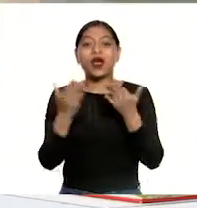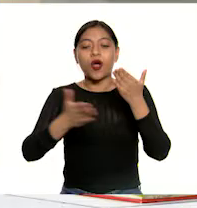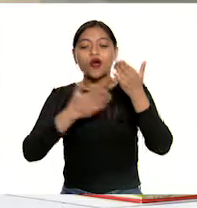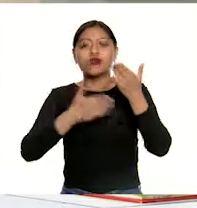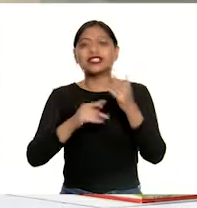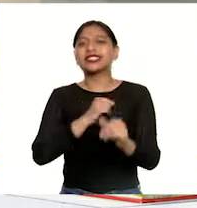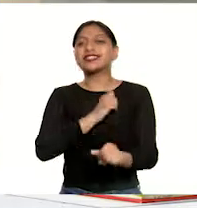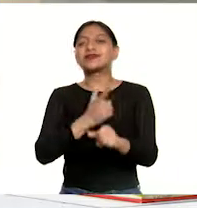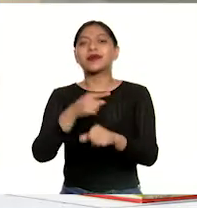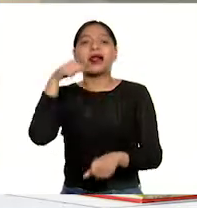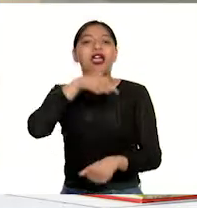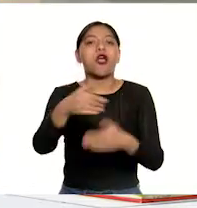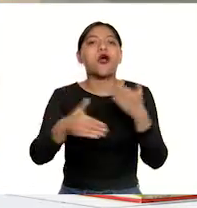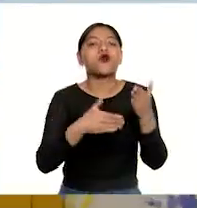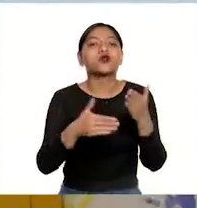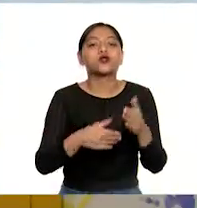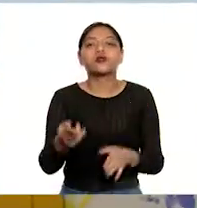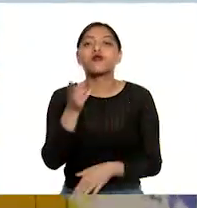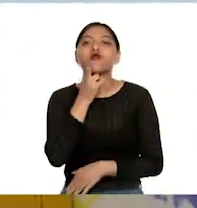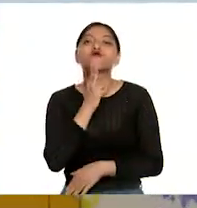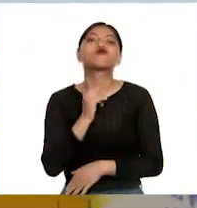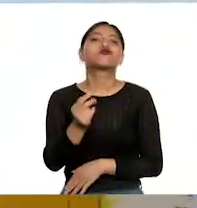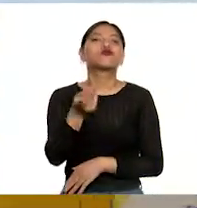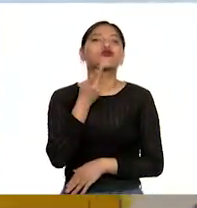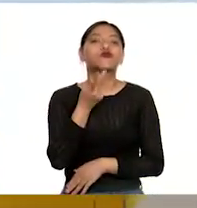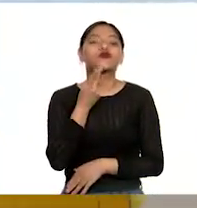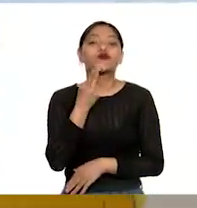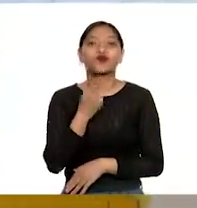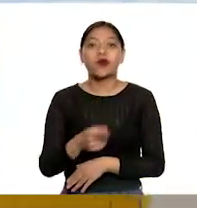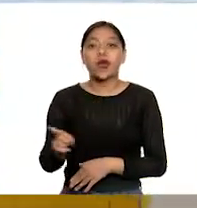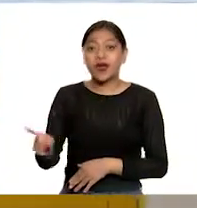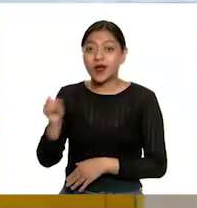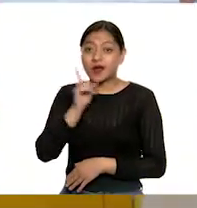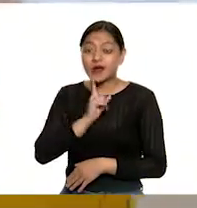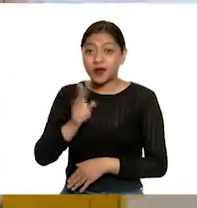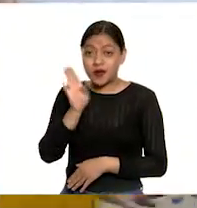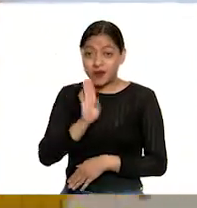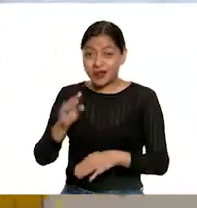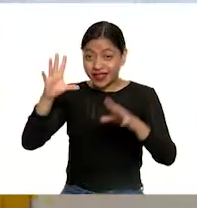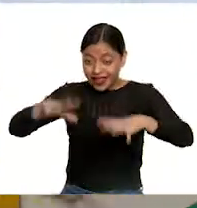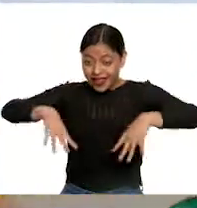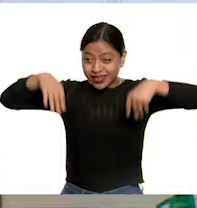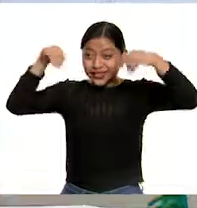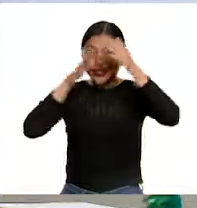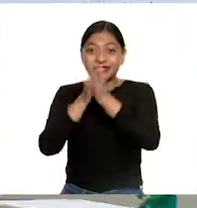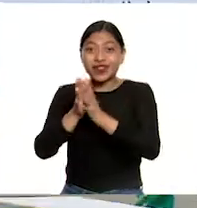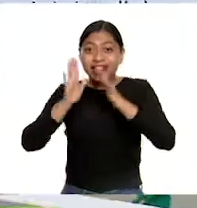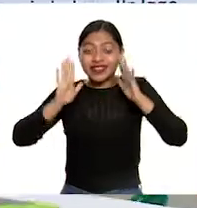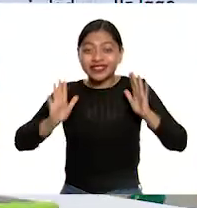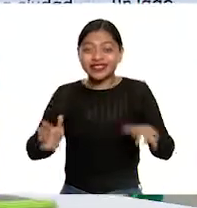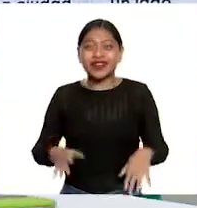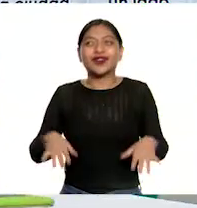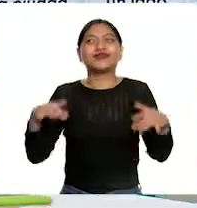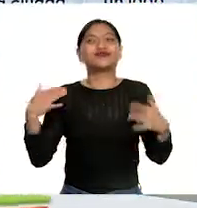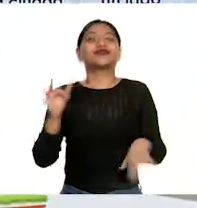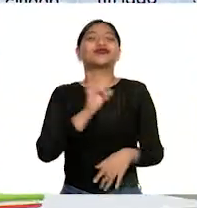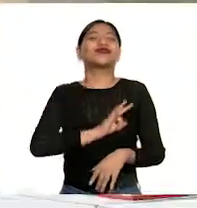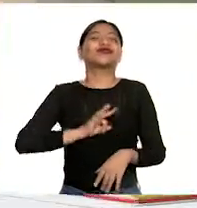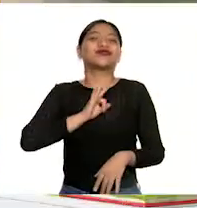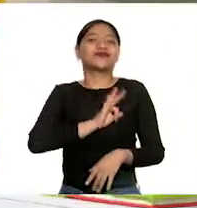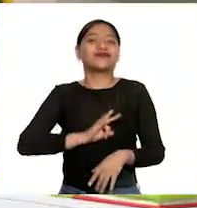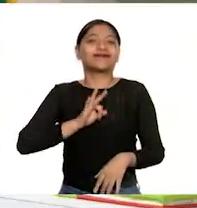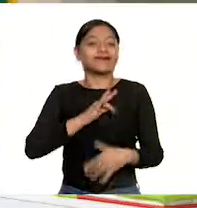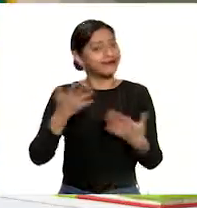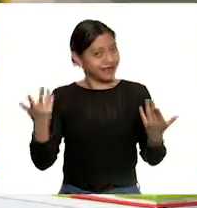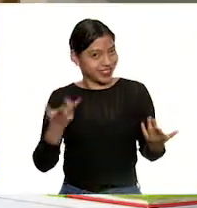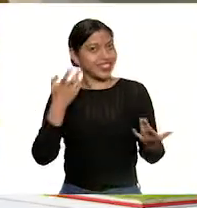hacer postres. Y La bruja estuvo muy feliz con su castillo de chocolate. ¿qué tal, lleno